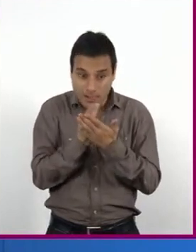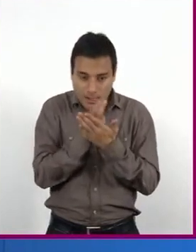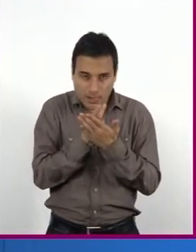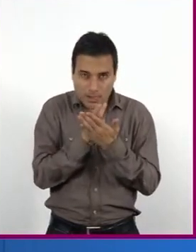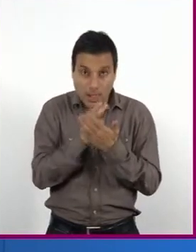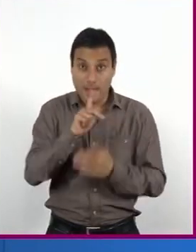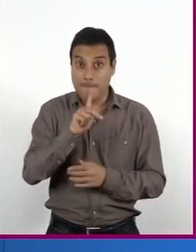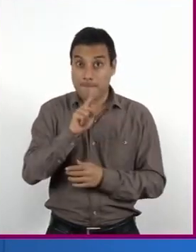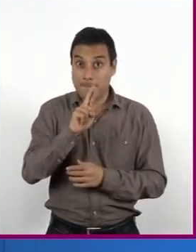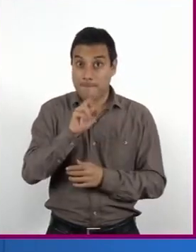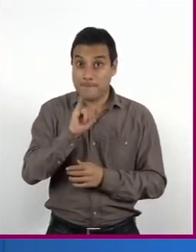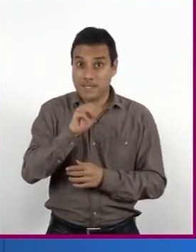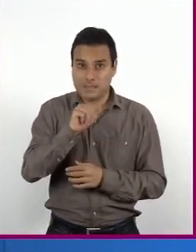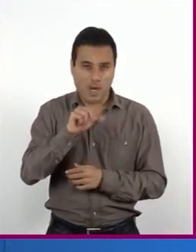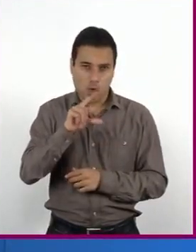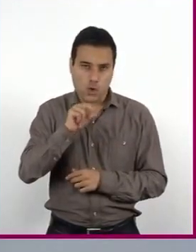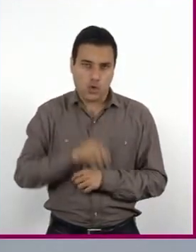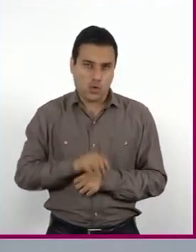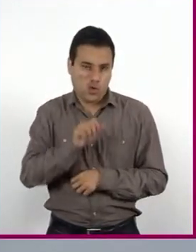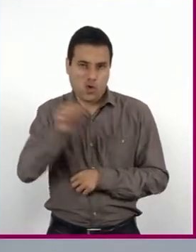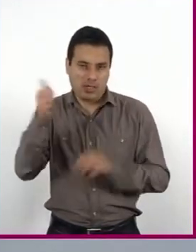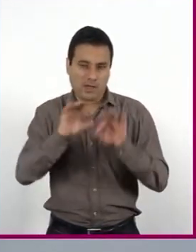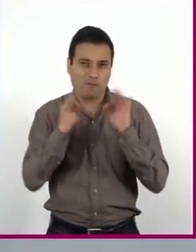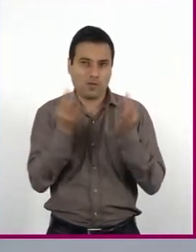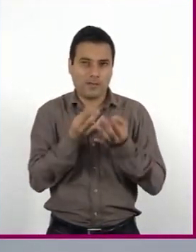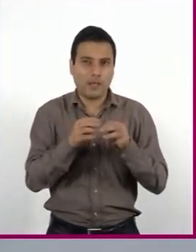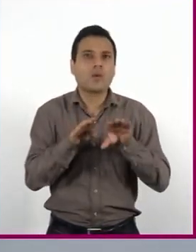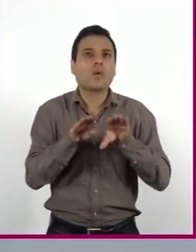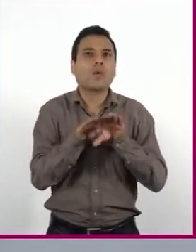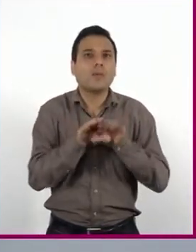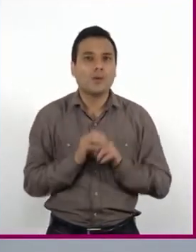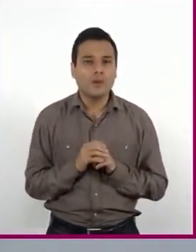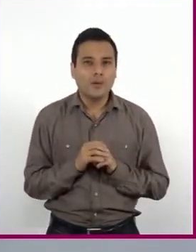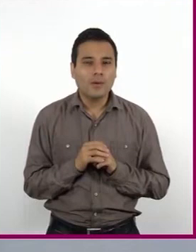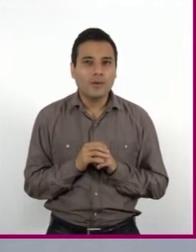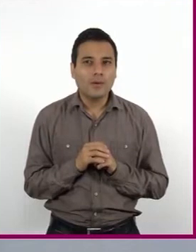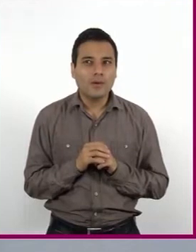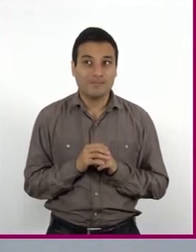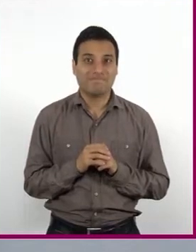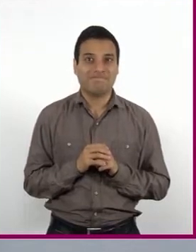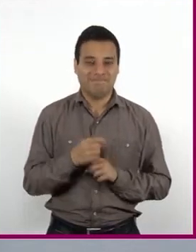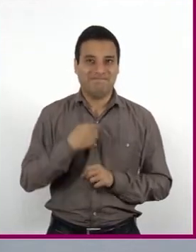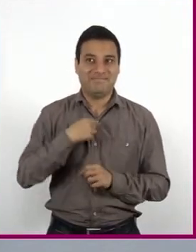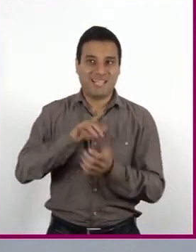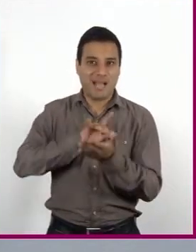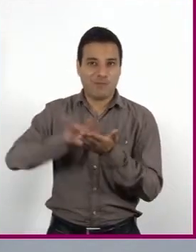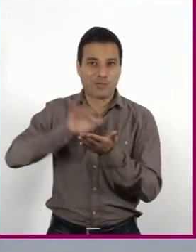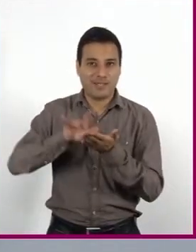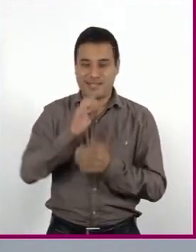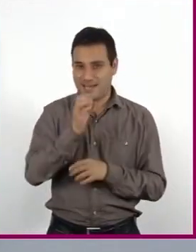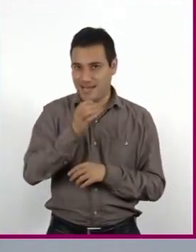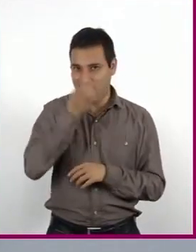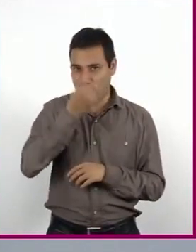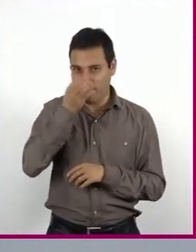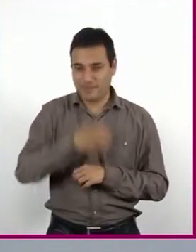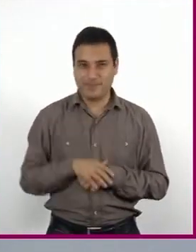prisma recto? ¿Qué piensan ustedes? ¿Qué les parece si ayudamos a Carolina a verificar si con el